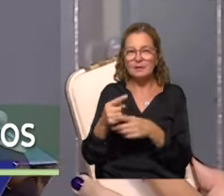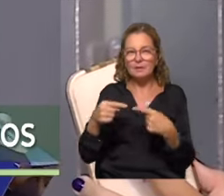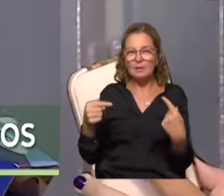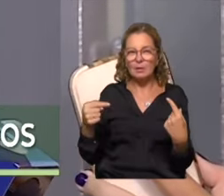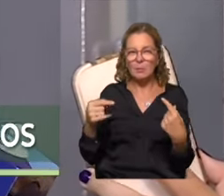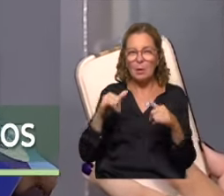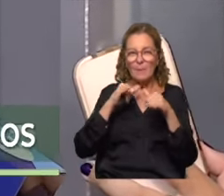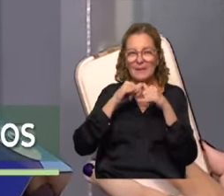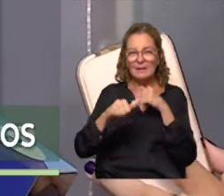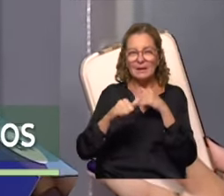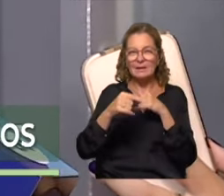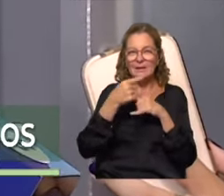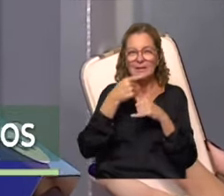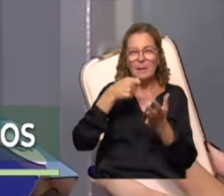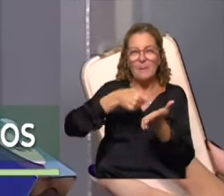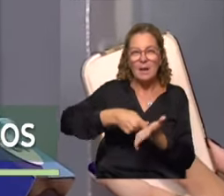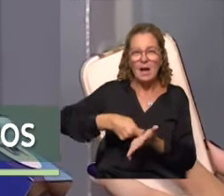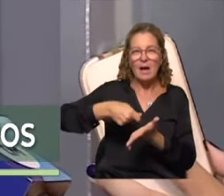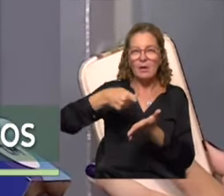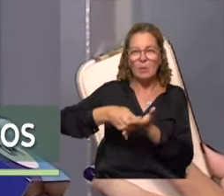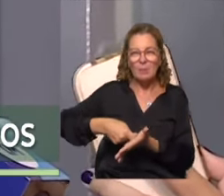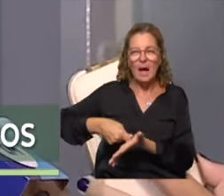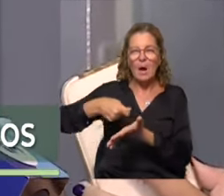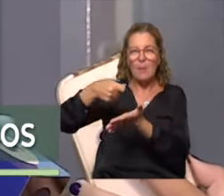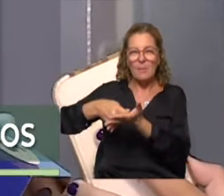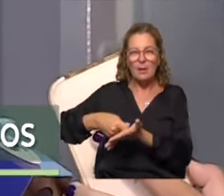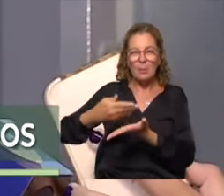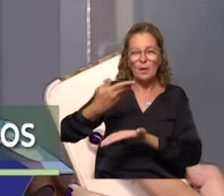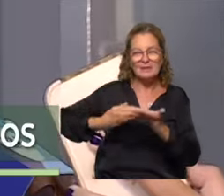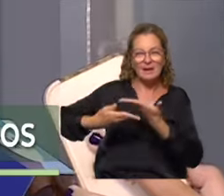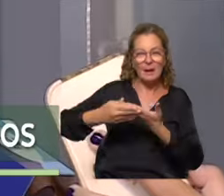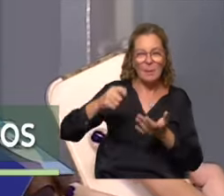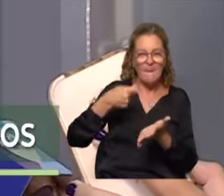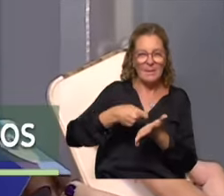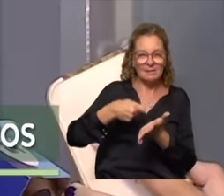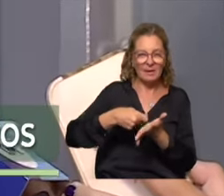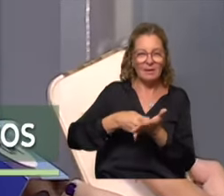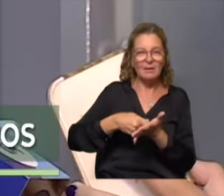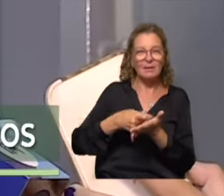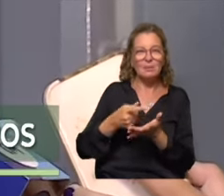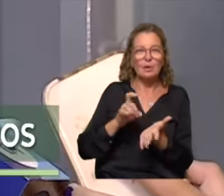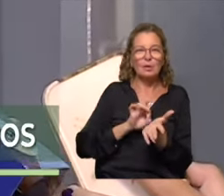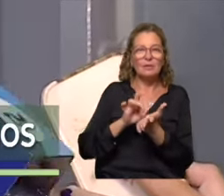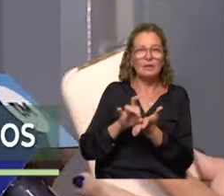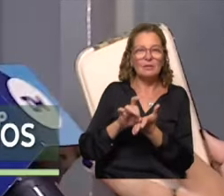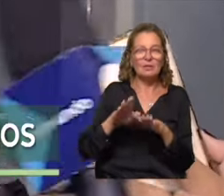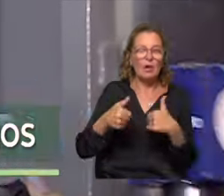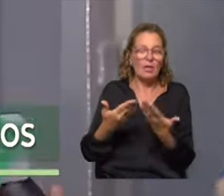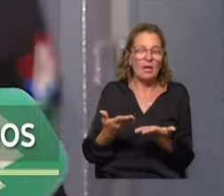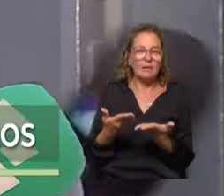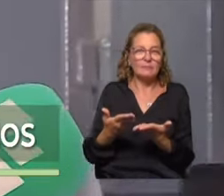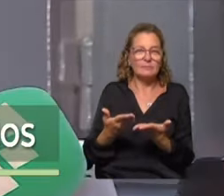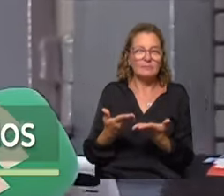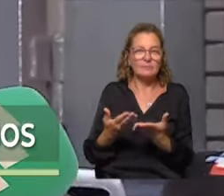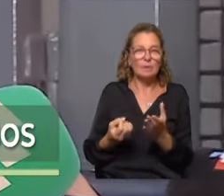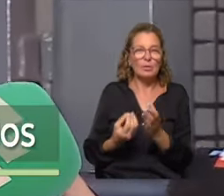determinados mensajes con determinados pagos, o sea que habría un intercambio de dinero a cambio de los servicios que habría prestado. ¿Y ahí